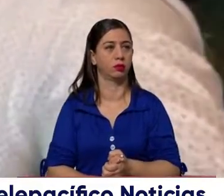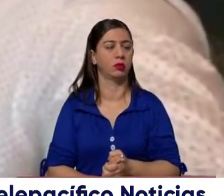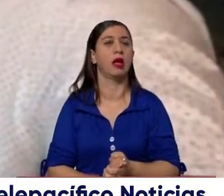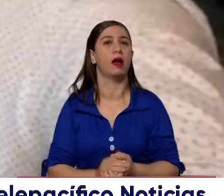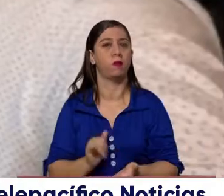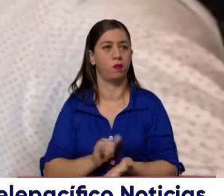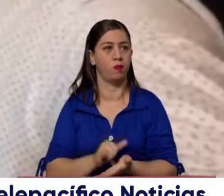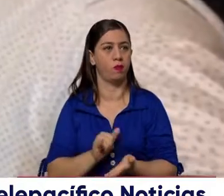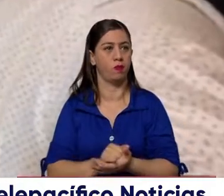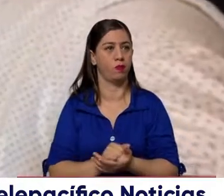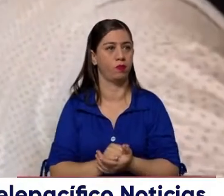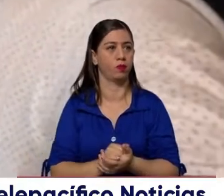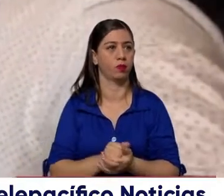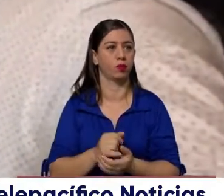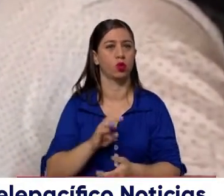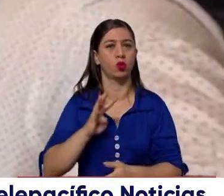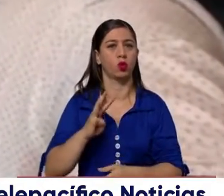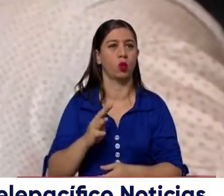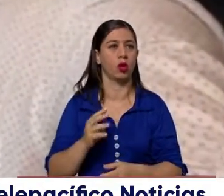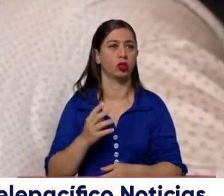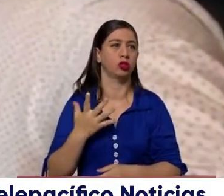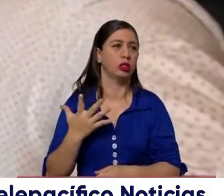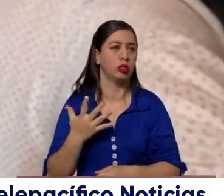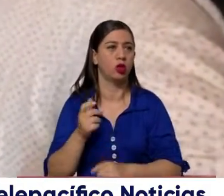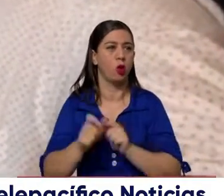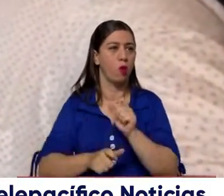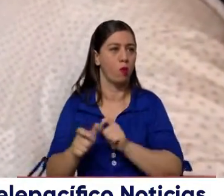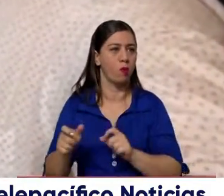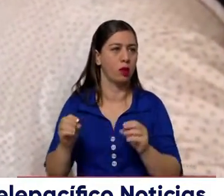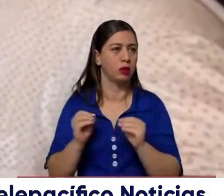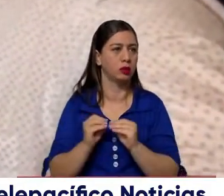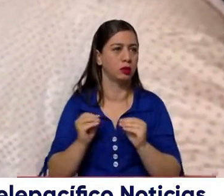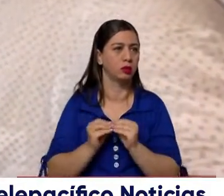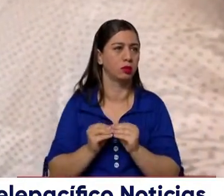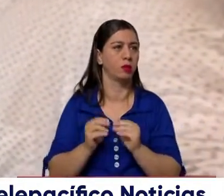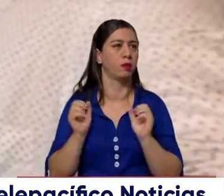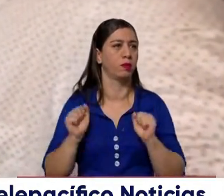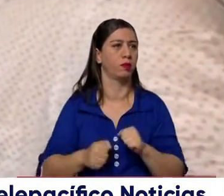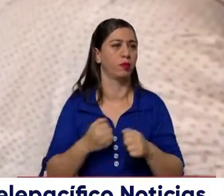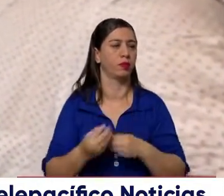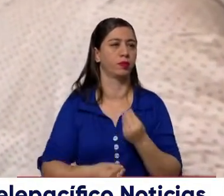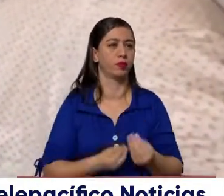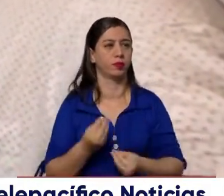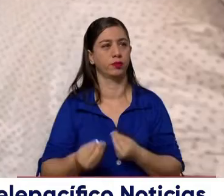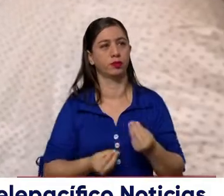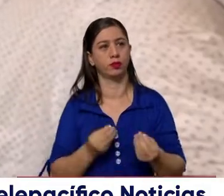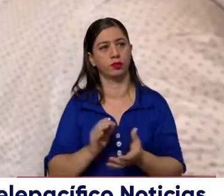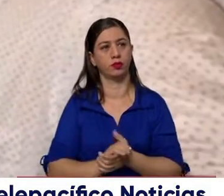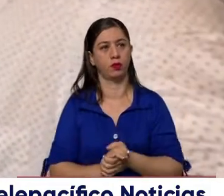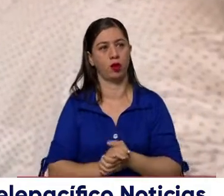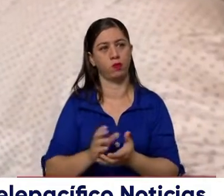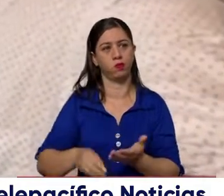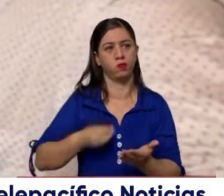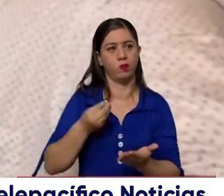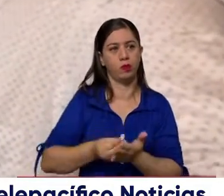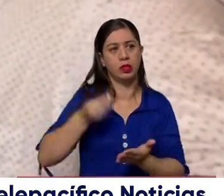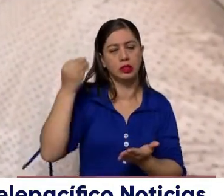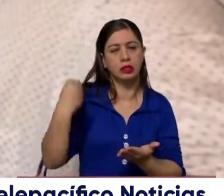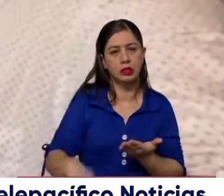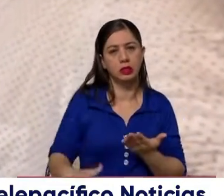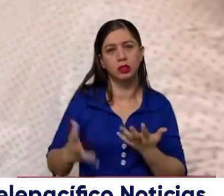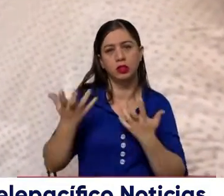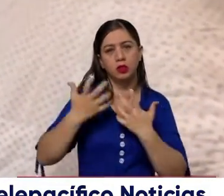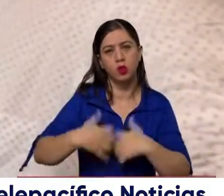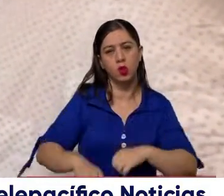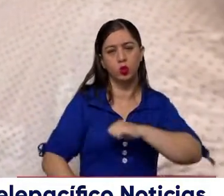típicas de 4 o 5 niveles, que son las que más abundan, nosotros podríamos tener reuniones del el costo de implementar el sistema en